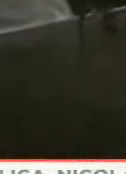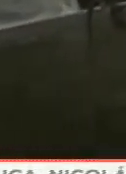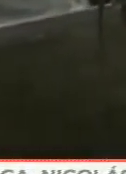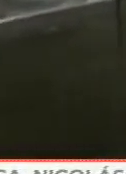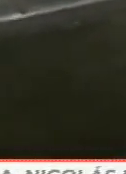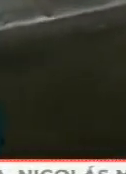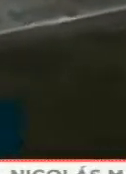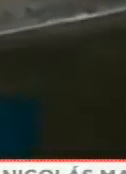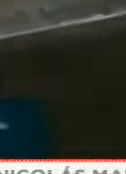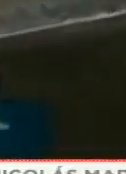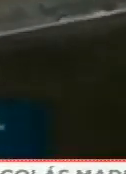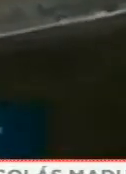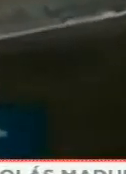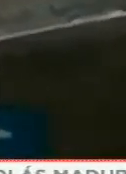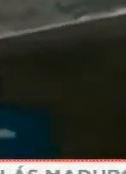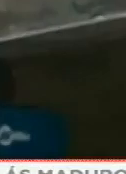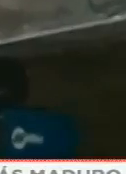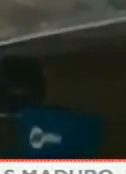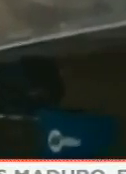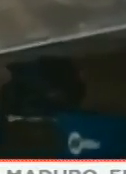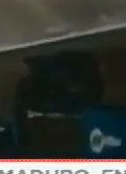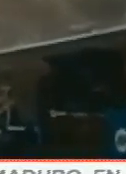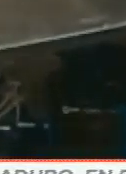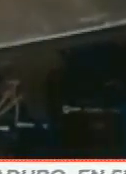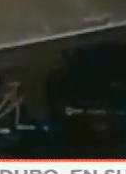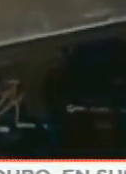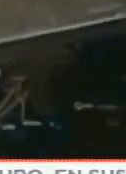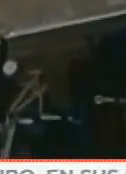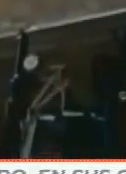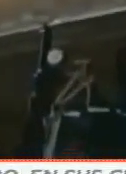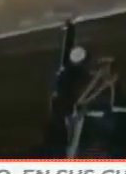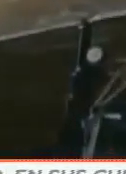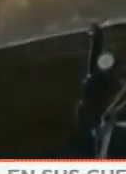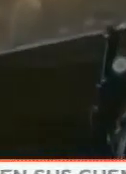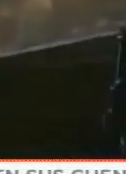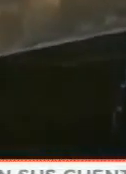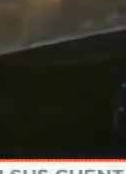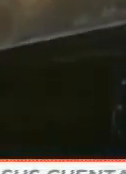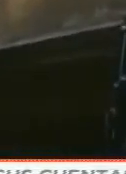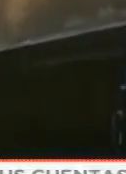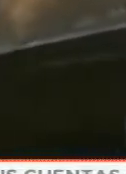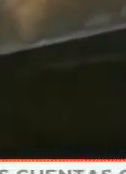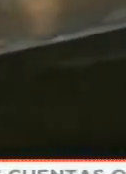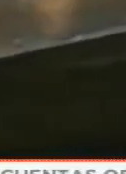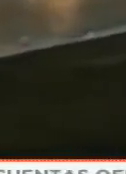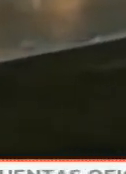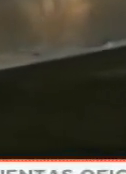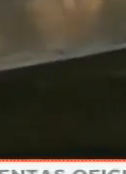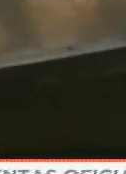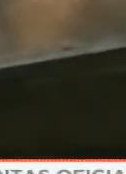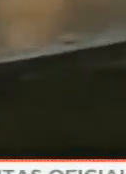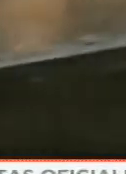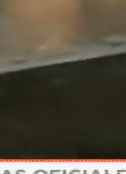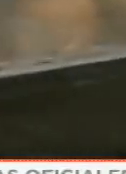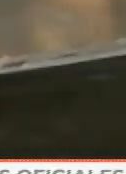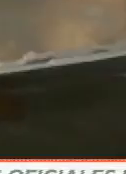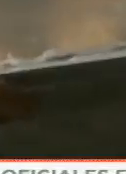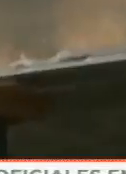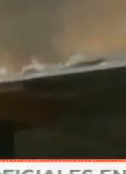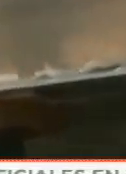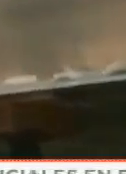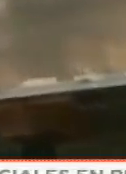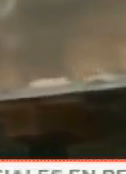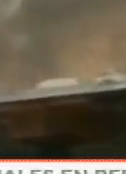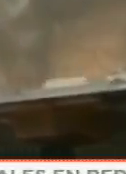para sumarnos a la ecuación del desarrollo nacional. Adelante, mi comandante presidente, y cuente con todo el apoyo